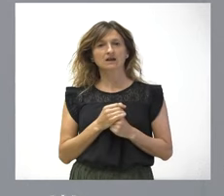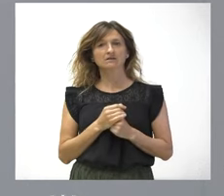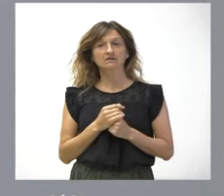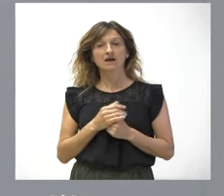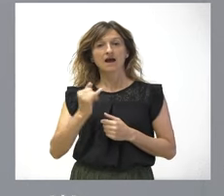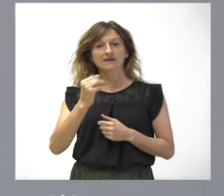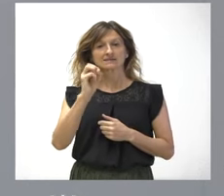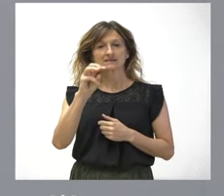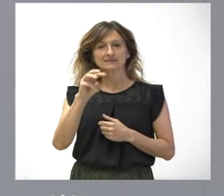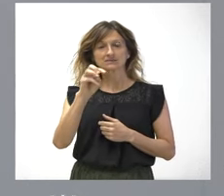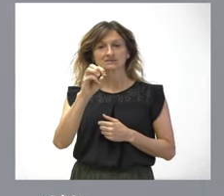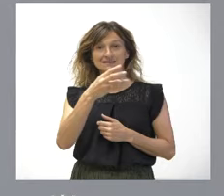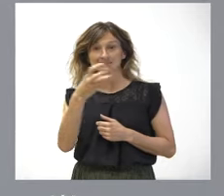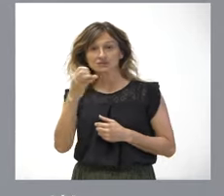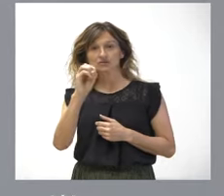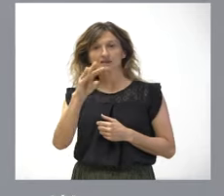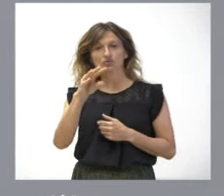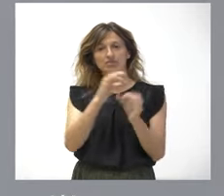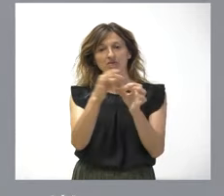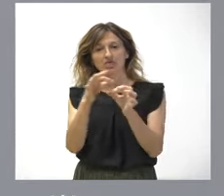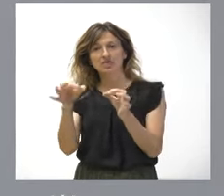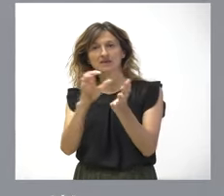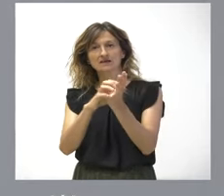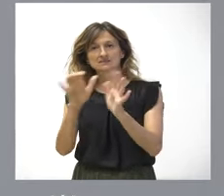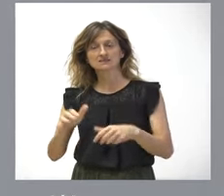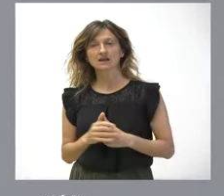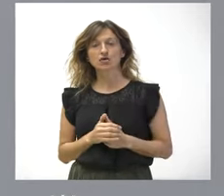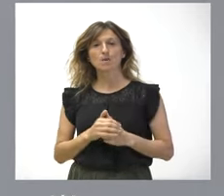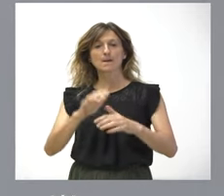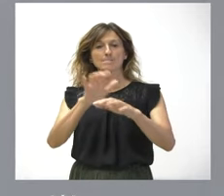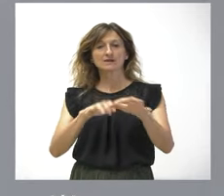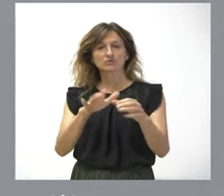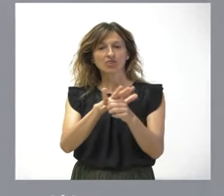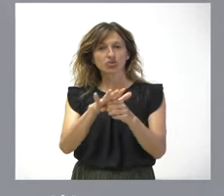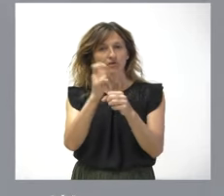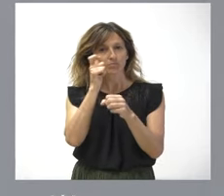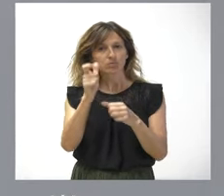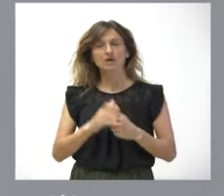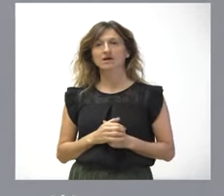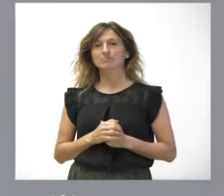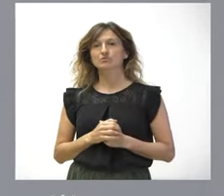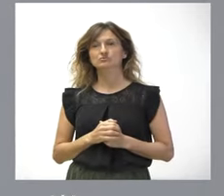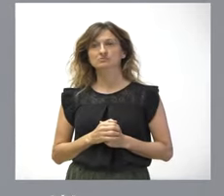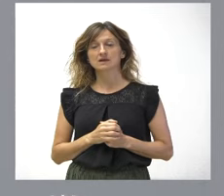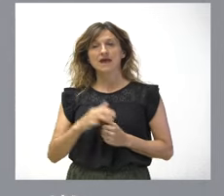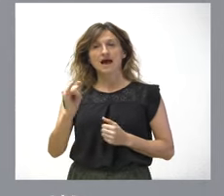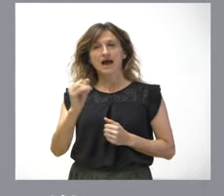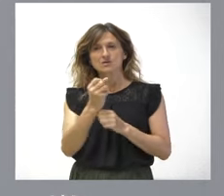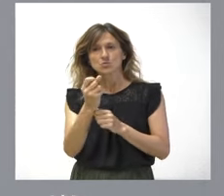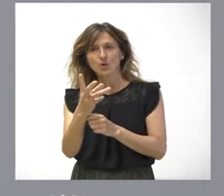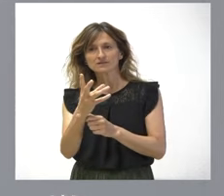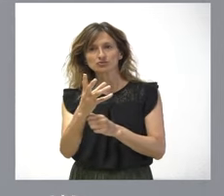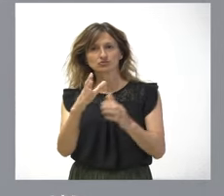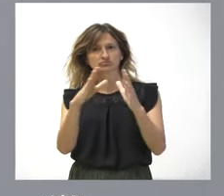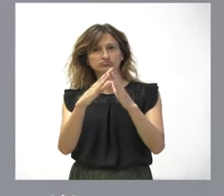314 localidades de nuestra comunidad Autónoma la mayoría de ellos en el mundo rural tienen ustedes el número de templos en cada